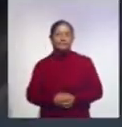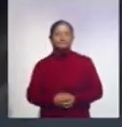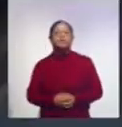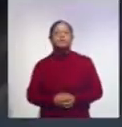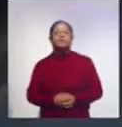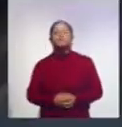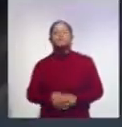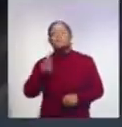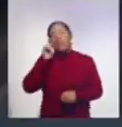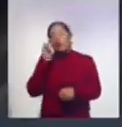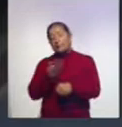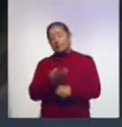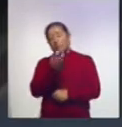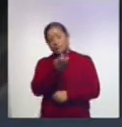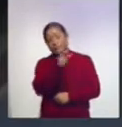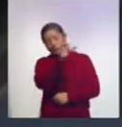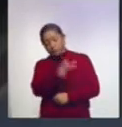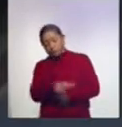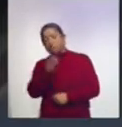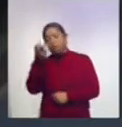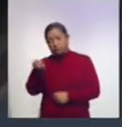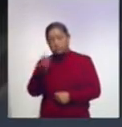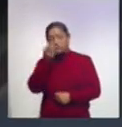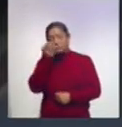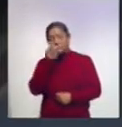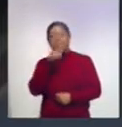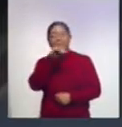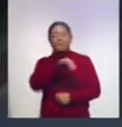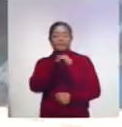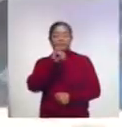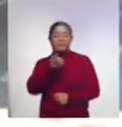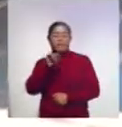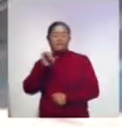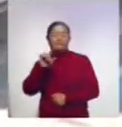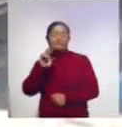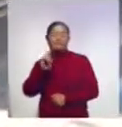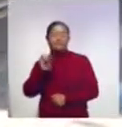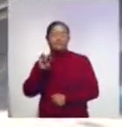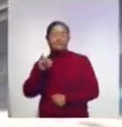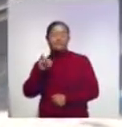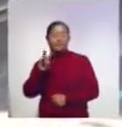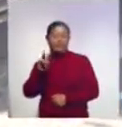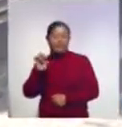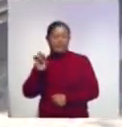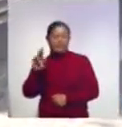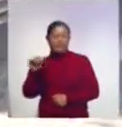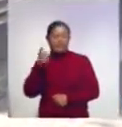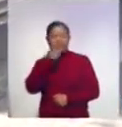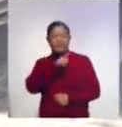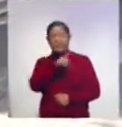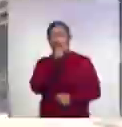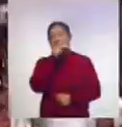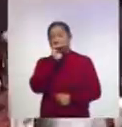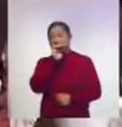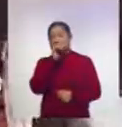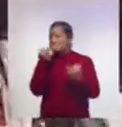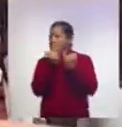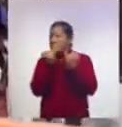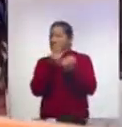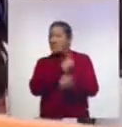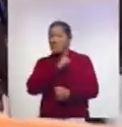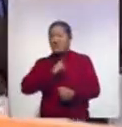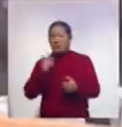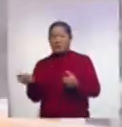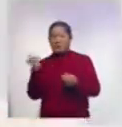La responsable del simulacro en esta institución, María Isabel Rivera Carreto, destacó la importancia de que los padres de familia se involucren en